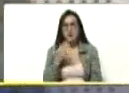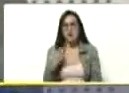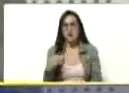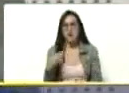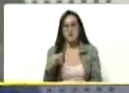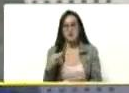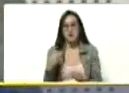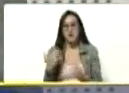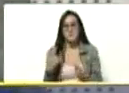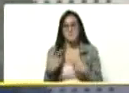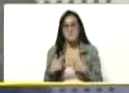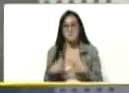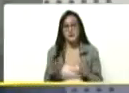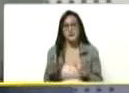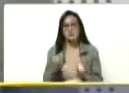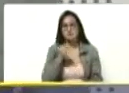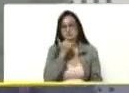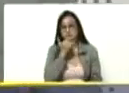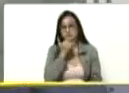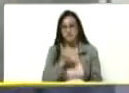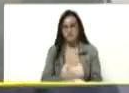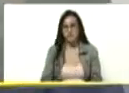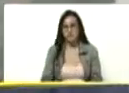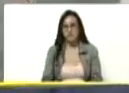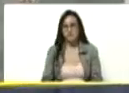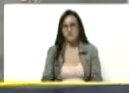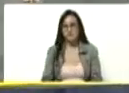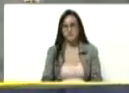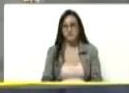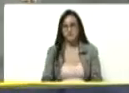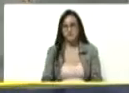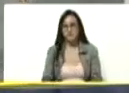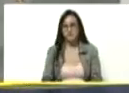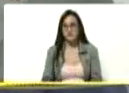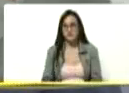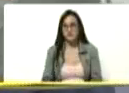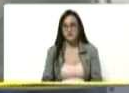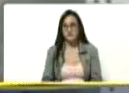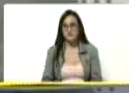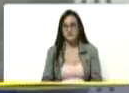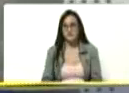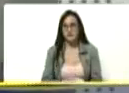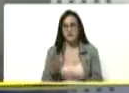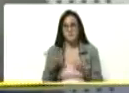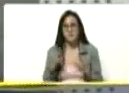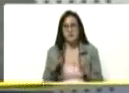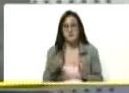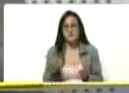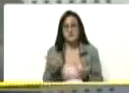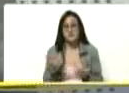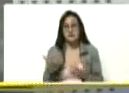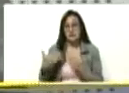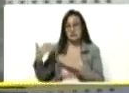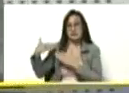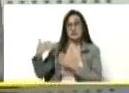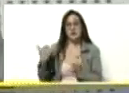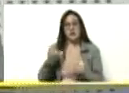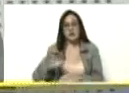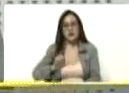pero desafortunadamente, that we seem to be moving backward in this region, parecía que estábamos retrocediendo en esta